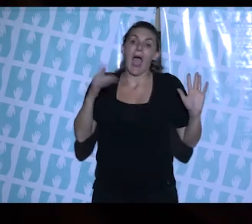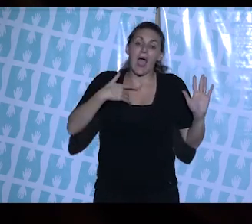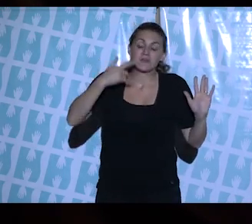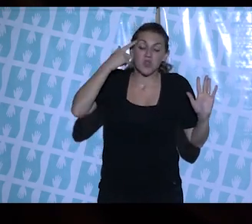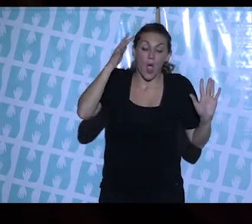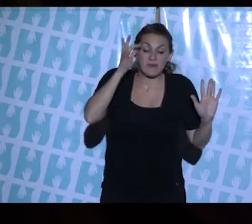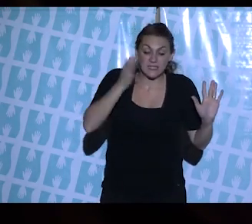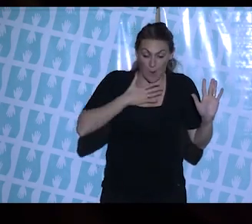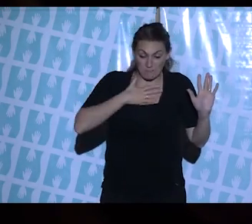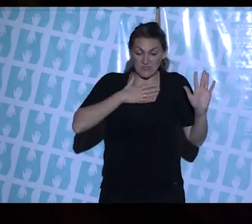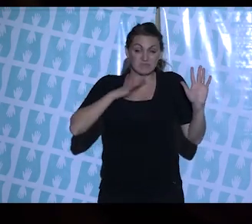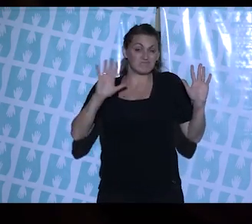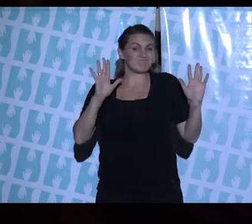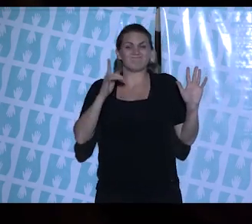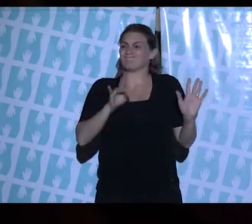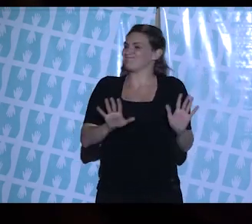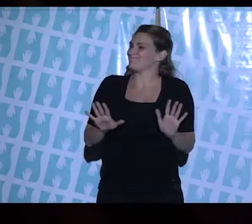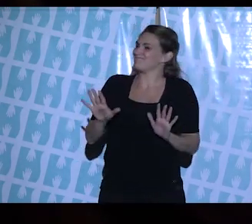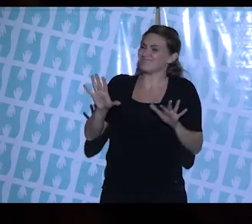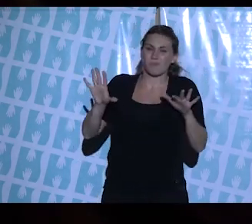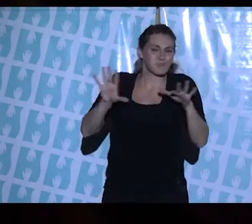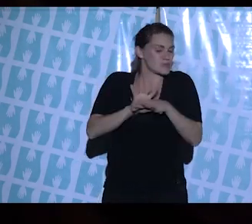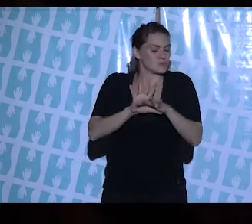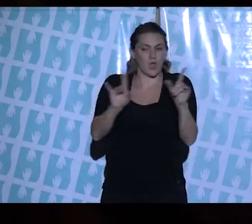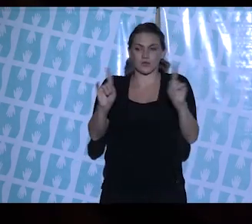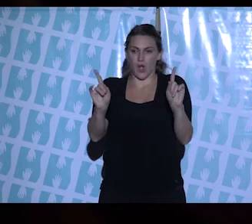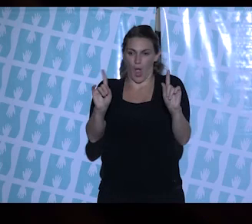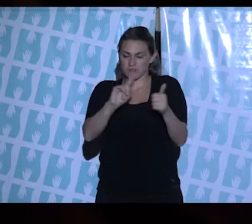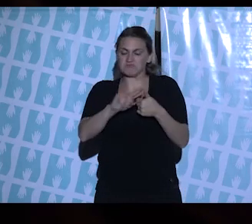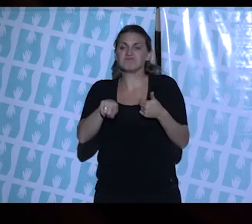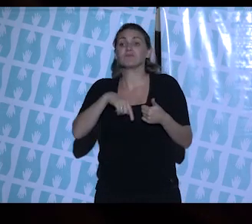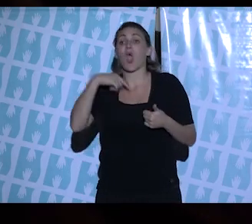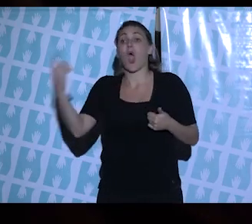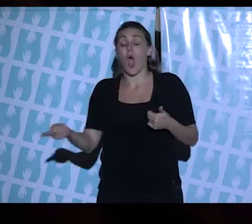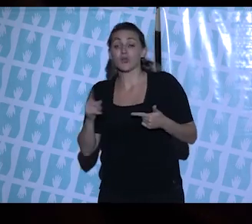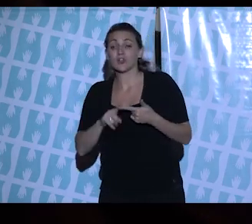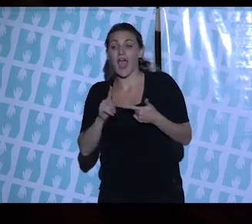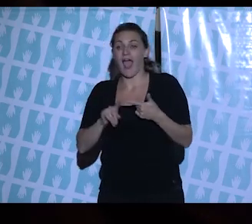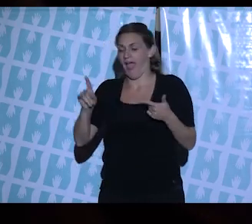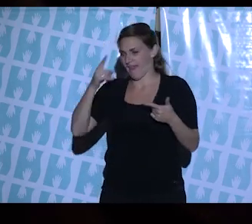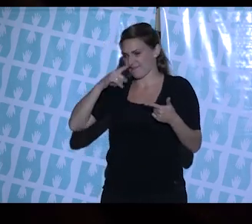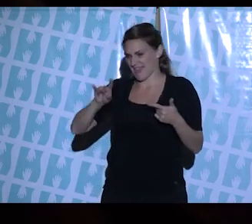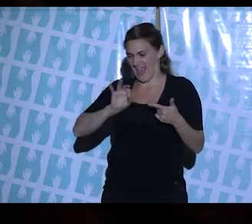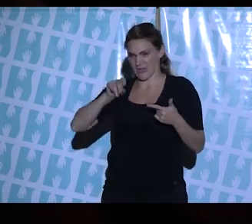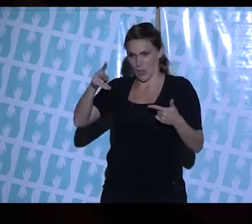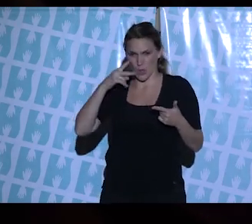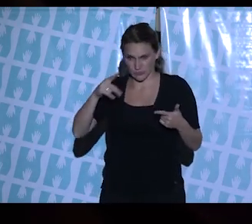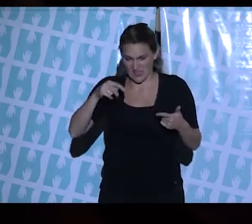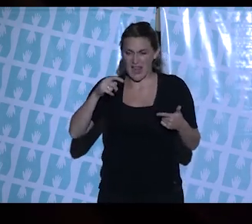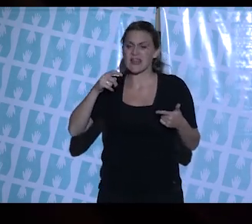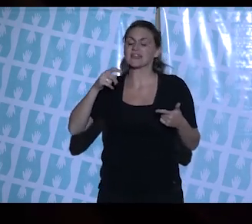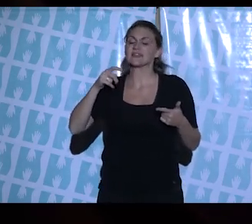expectativas estas. Una cosa muy atractiva que es probable que surja sobre fines de este año es